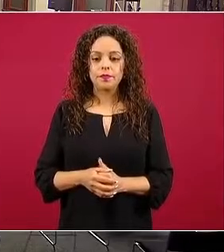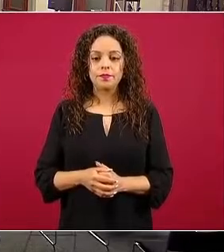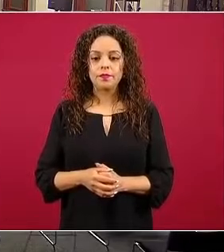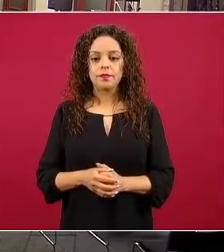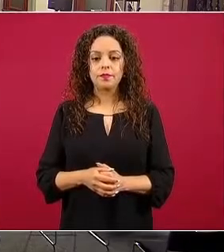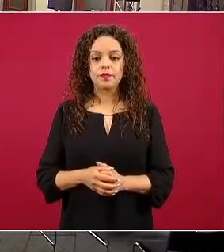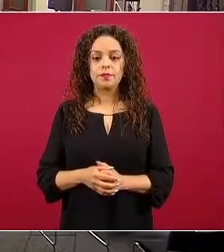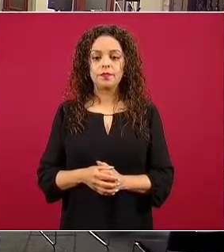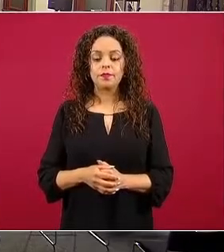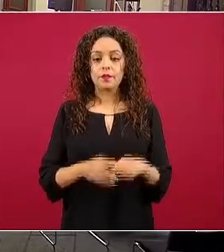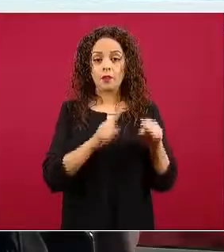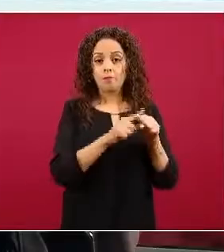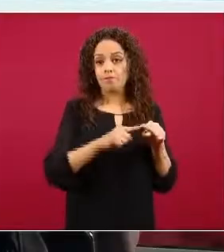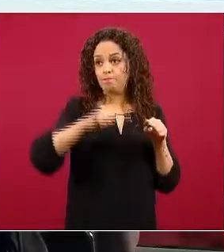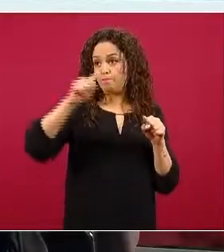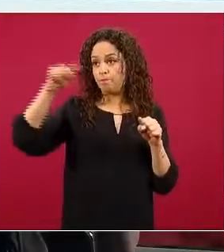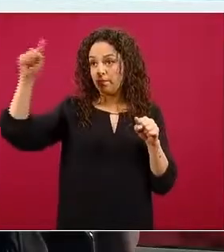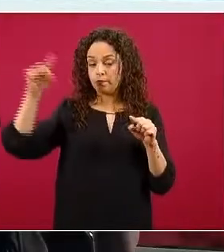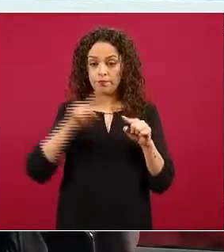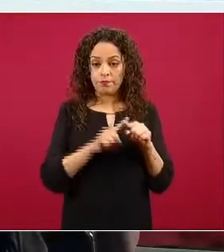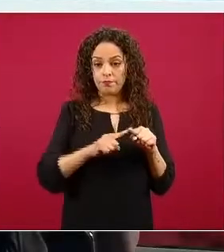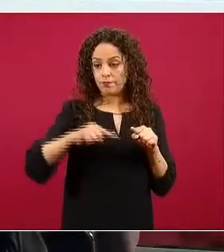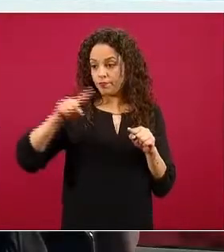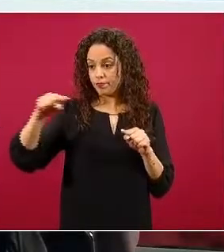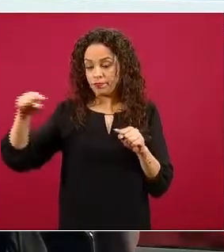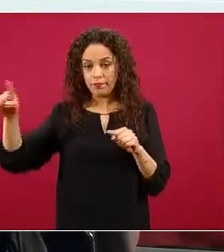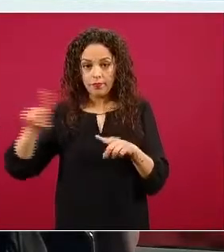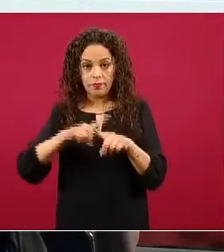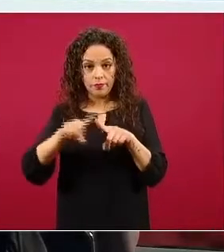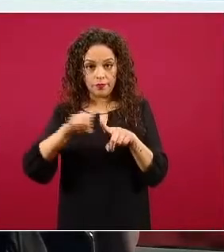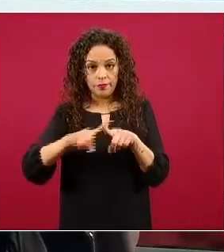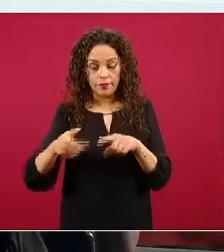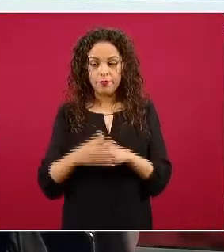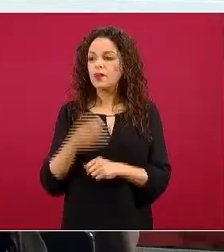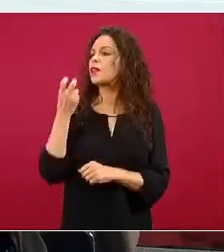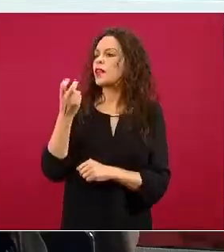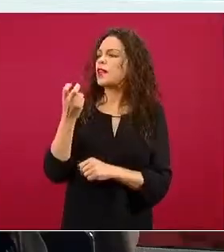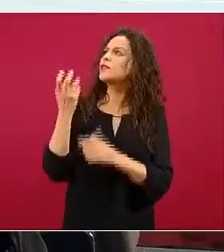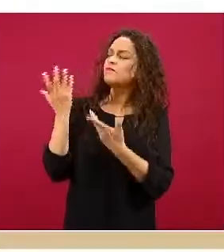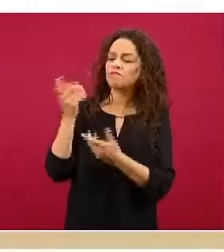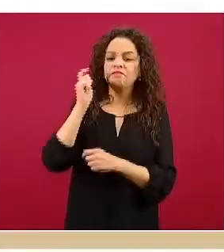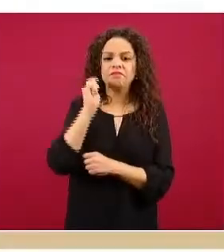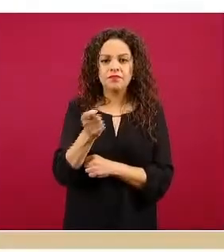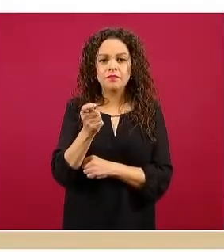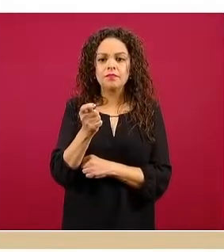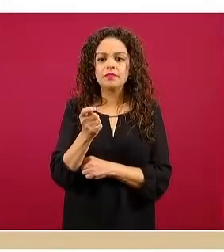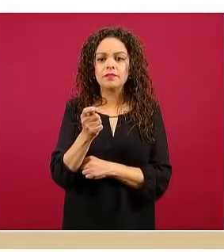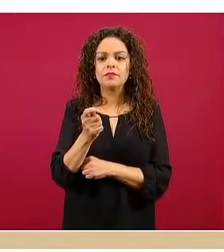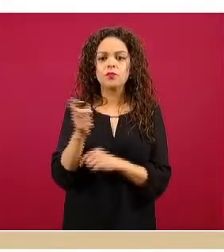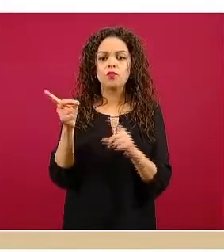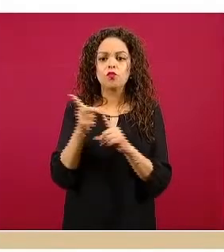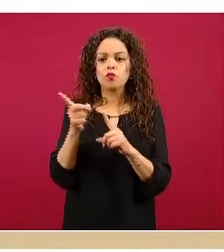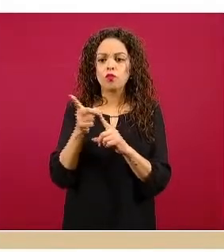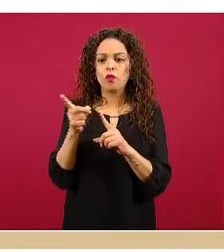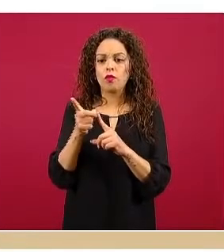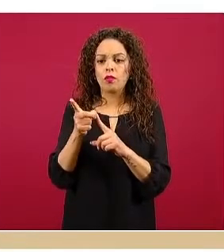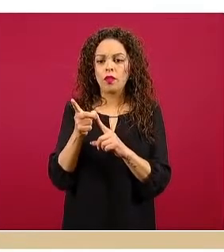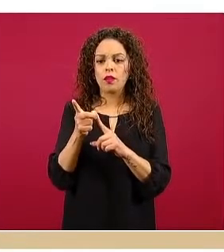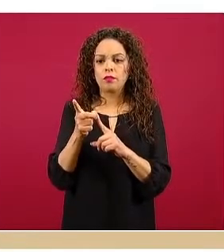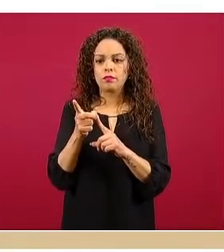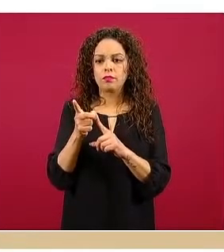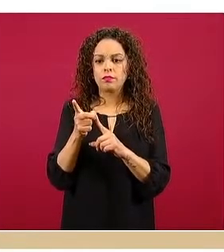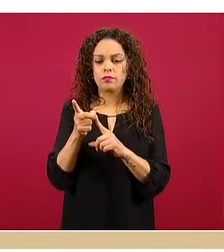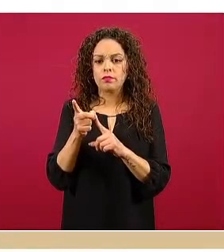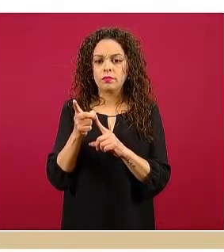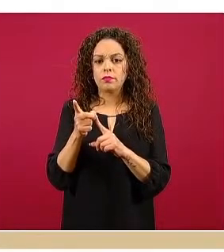Picos, curvas epidémicas. Esto es lo que sale de Our World in Data, este